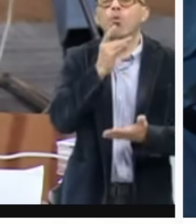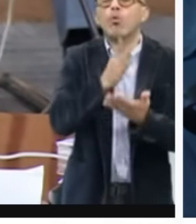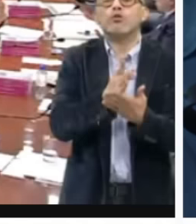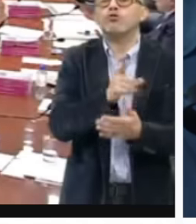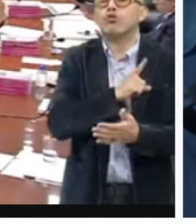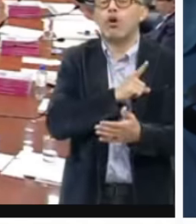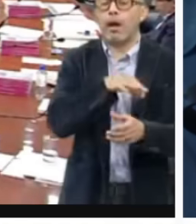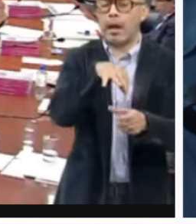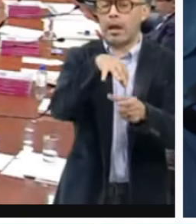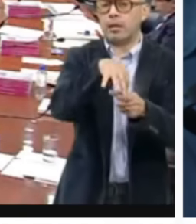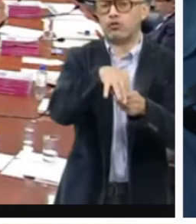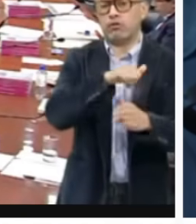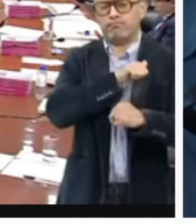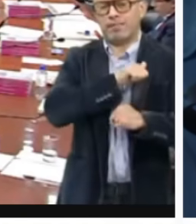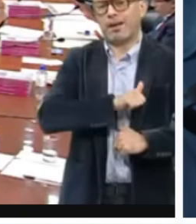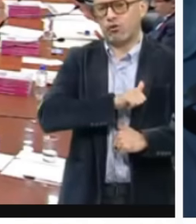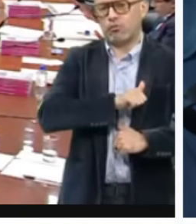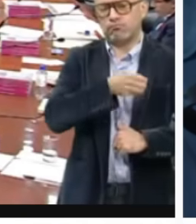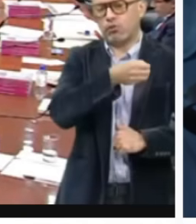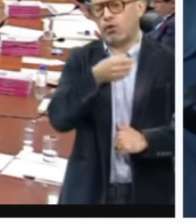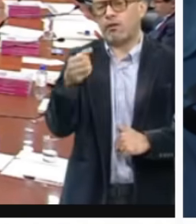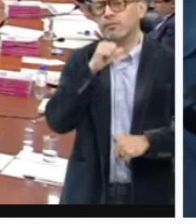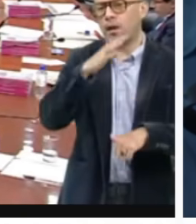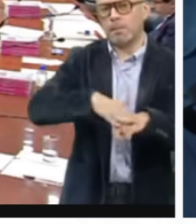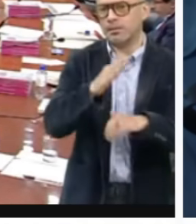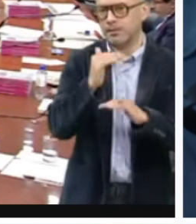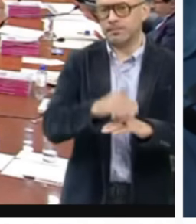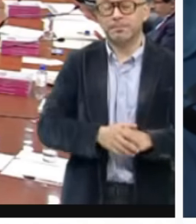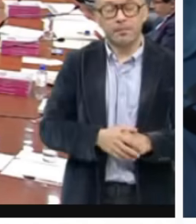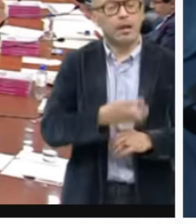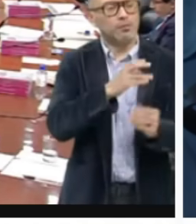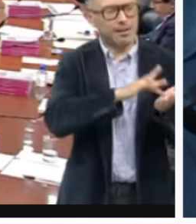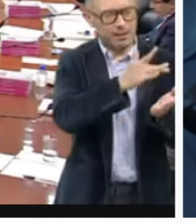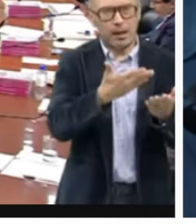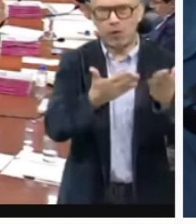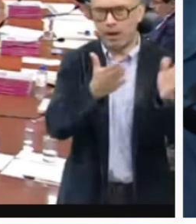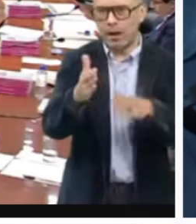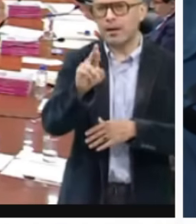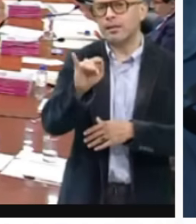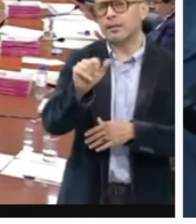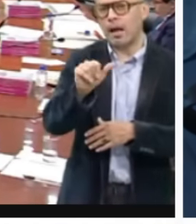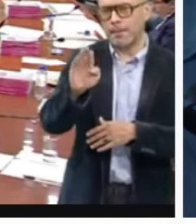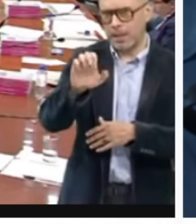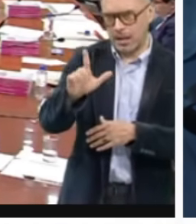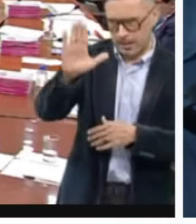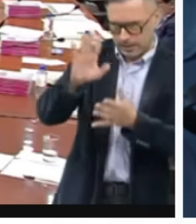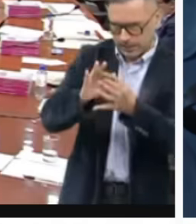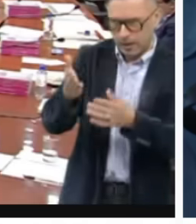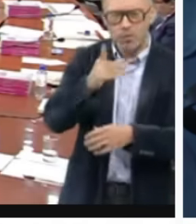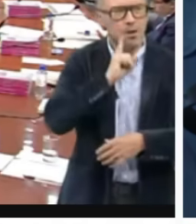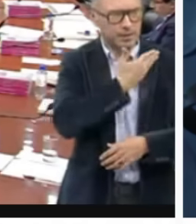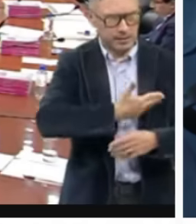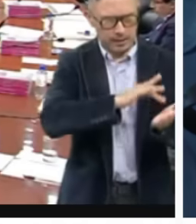consejero Jorge Montaño. Tiene la palabra la consejera Rita Bell. Adelante. Gracias, presidenta. Igual para manifestar que yo acompaño